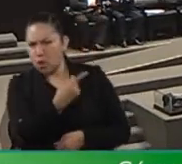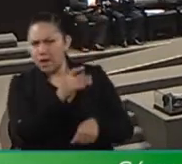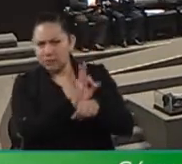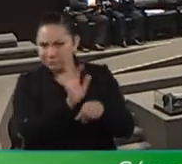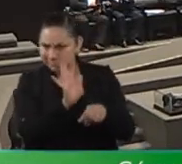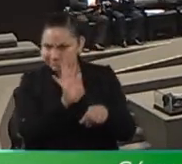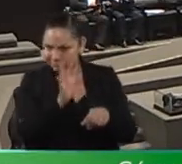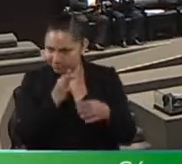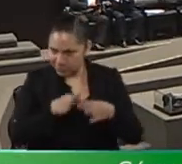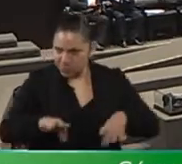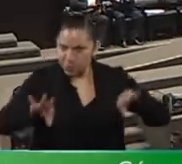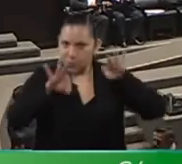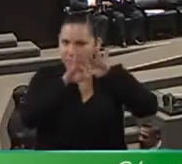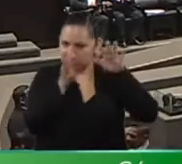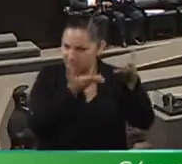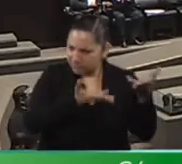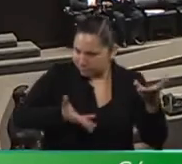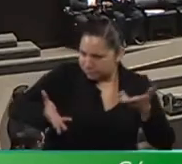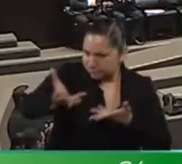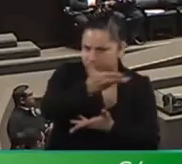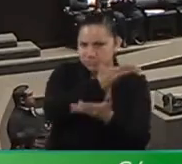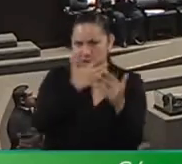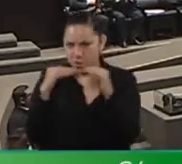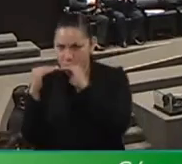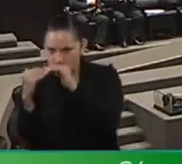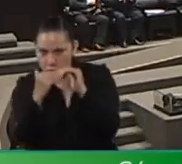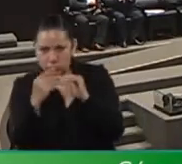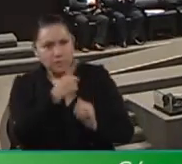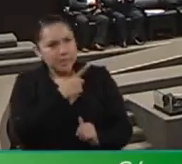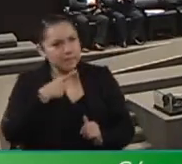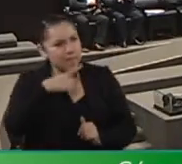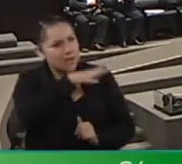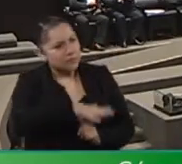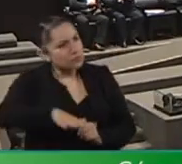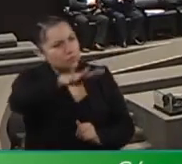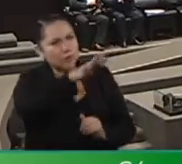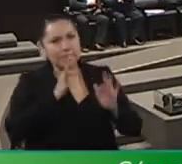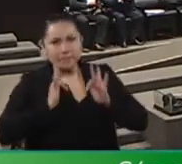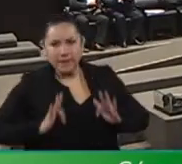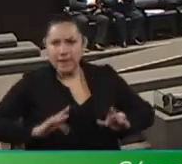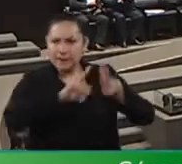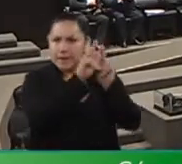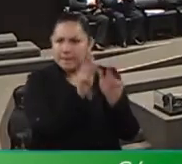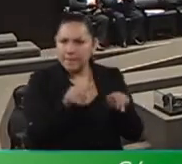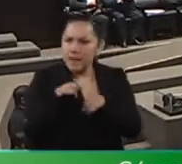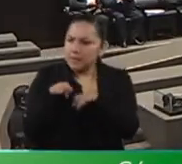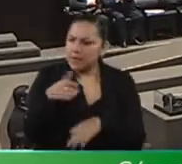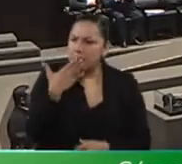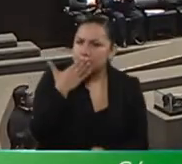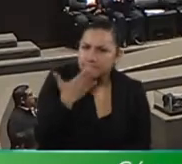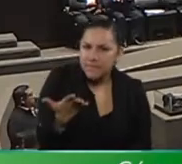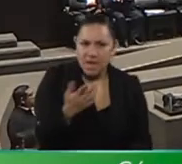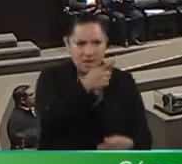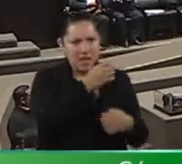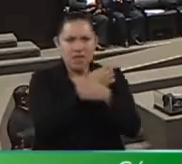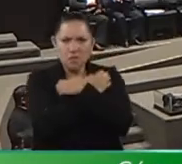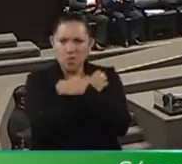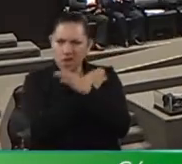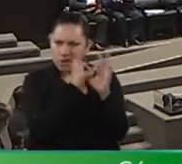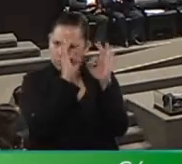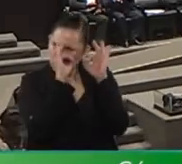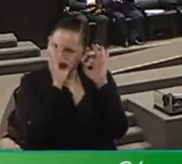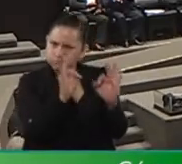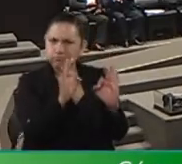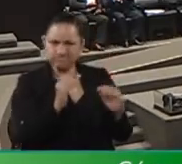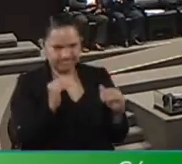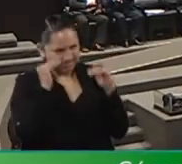paz social, tener mejores ingresos, mejores trabajos, mejor calidad en la educación. Queremos acabar con el crecimiento de